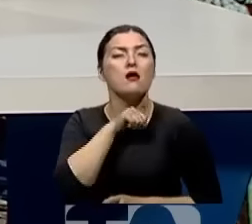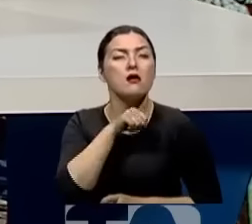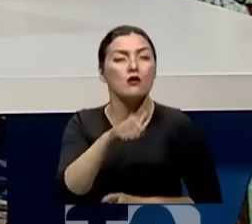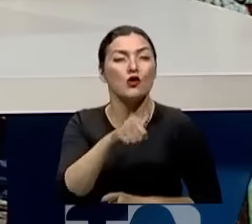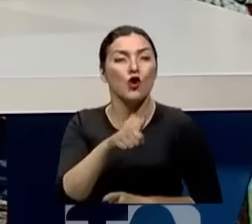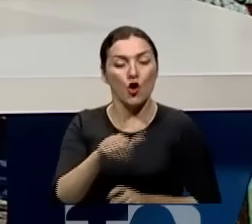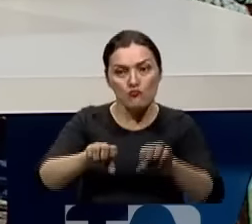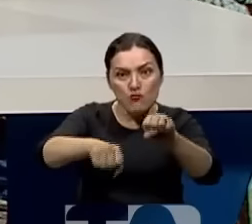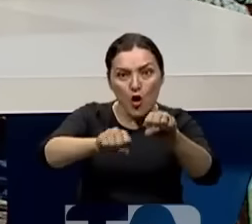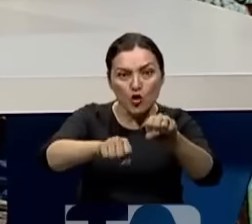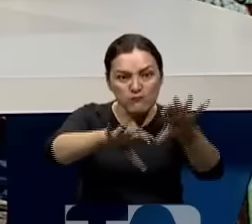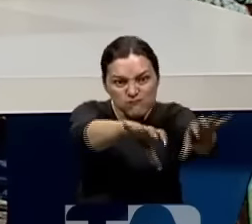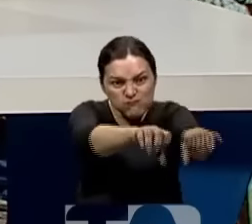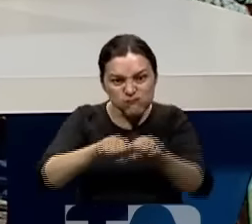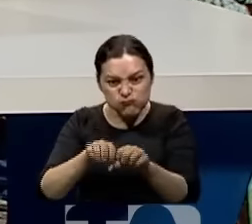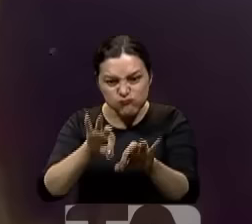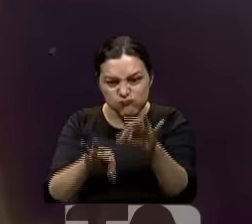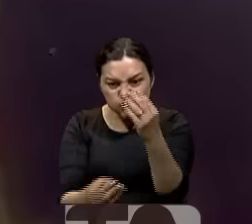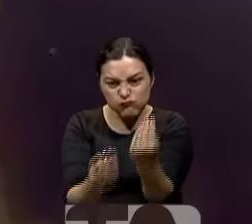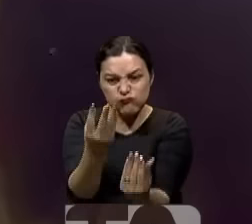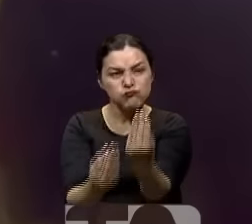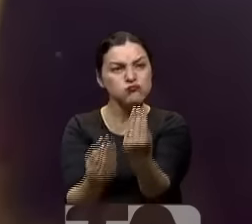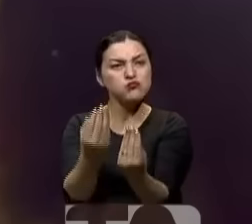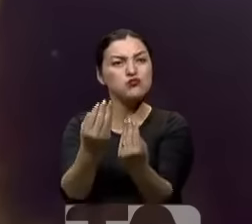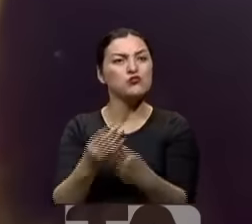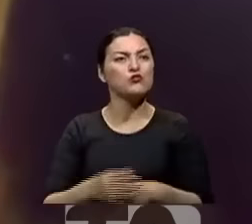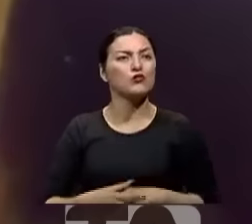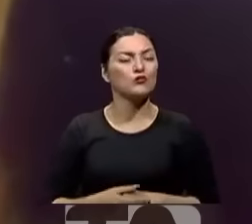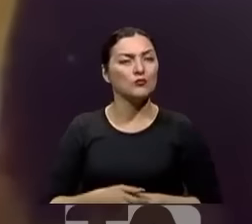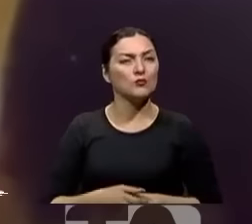la motocicleta utilizada en el asalto.